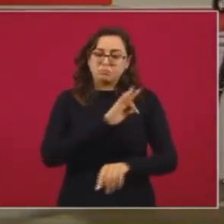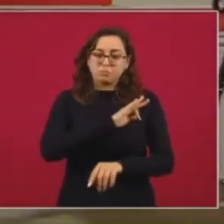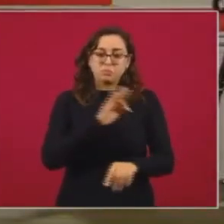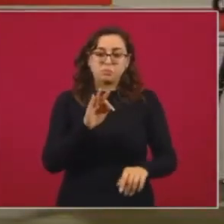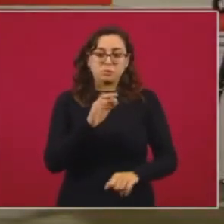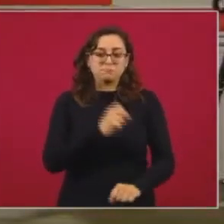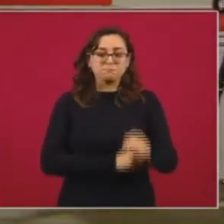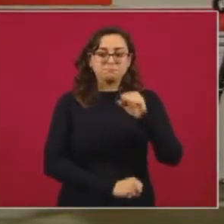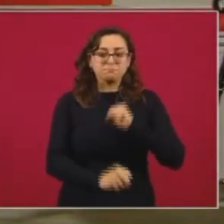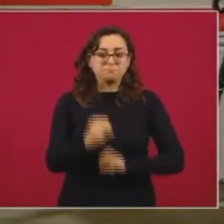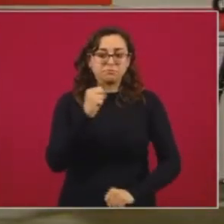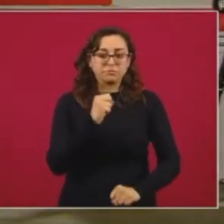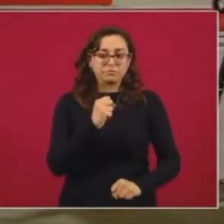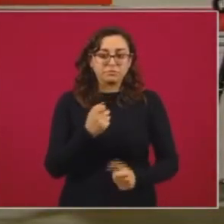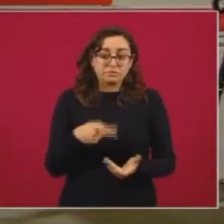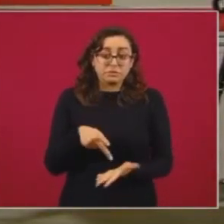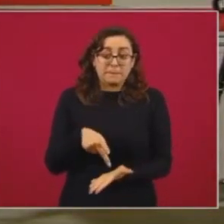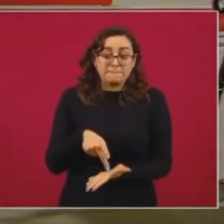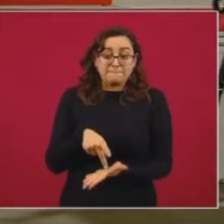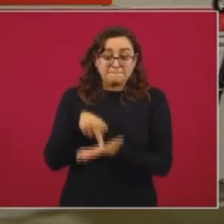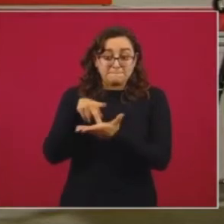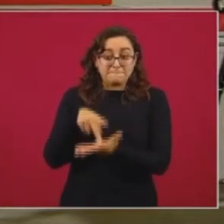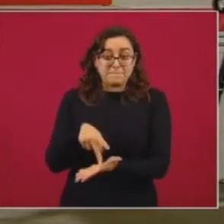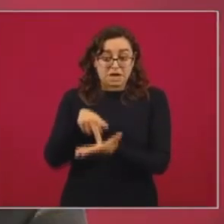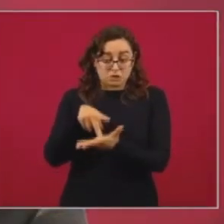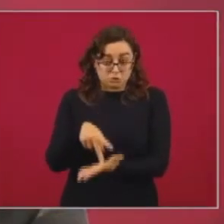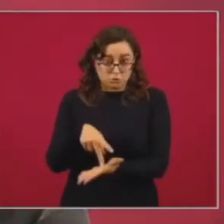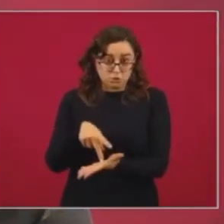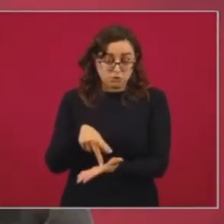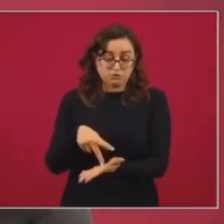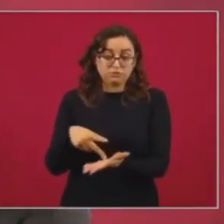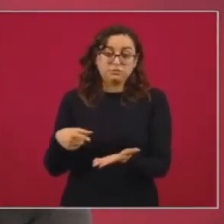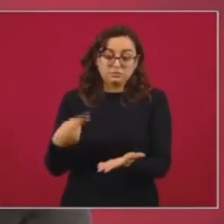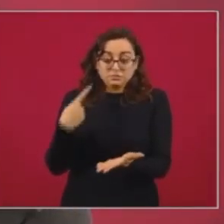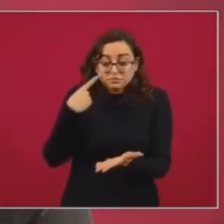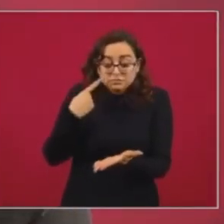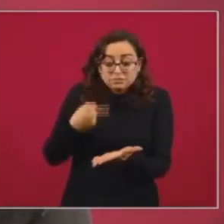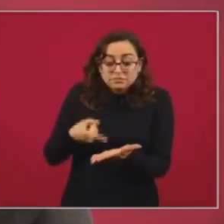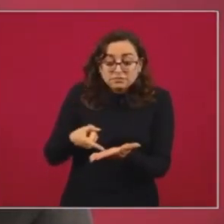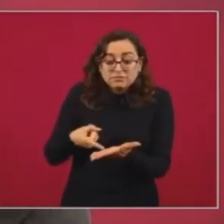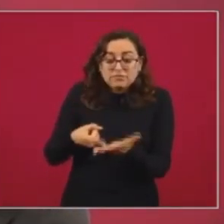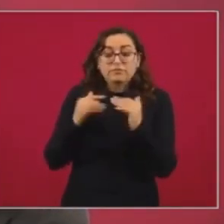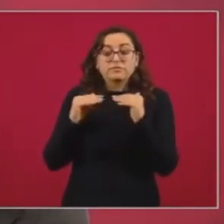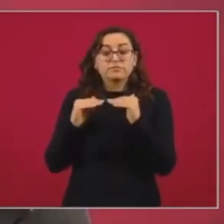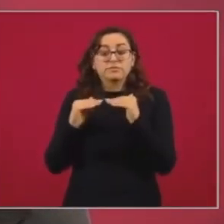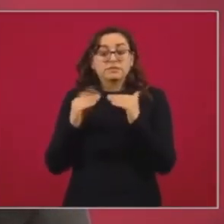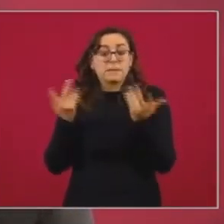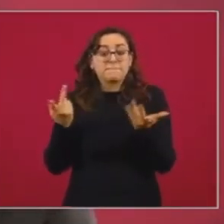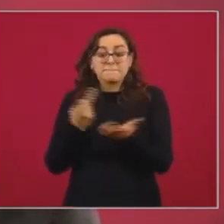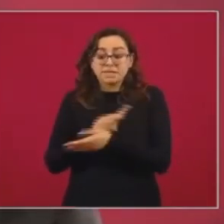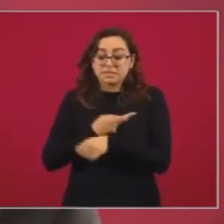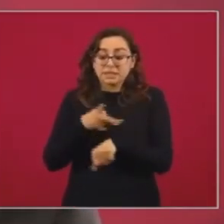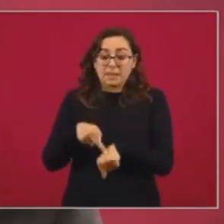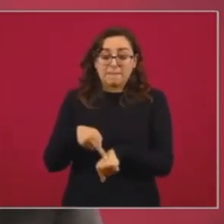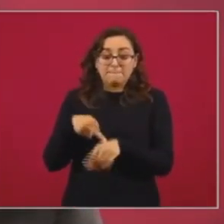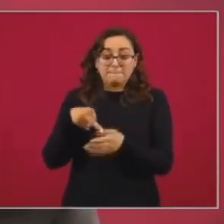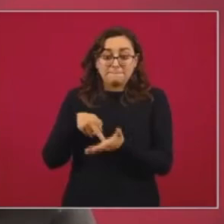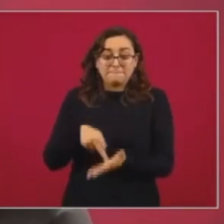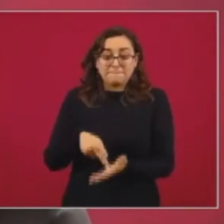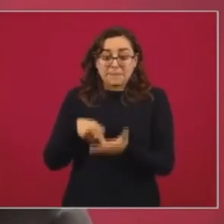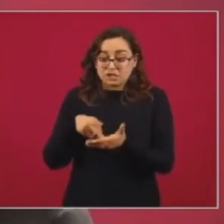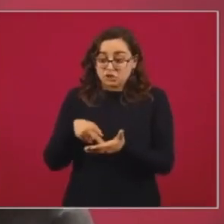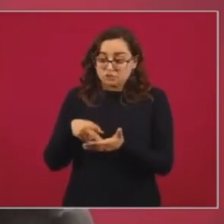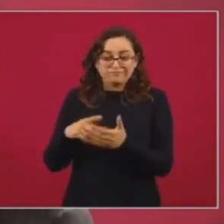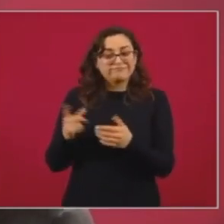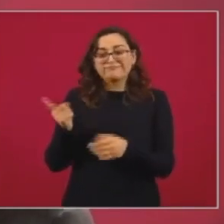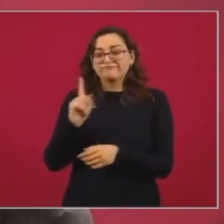Se pesa en la báscula y la realidad le dice que excede el peso reglamentario para la división en la que